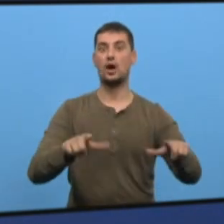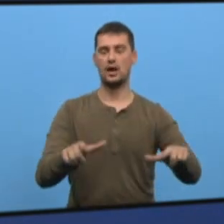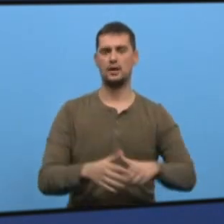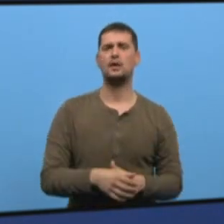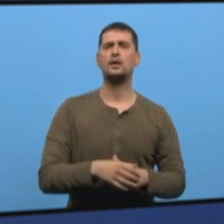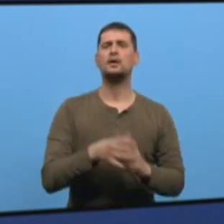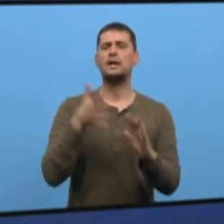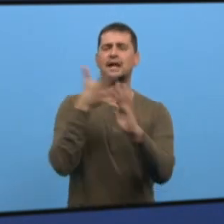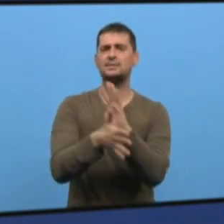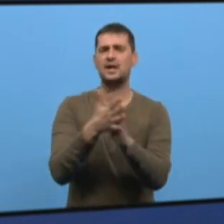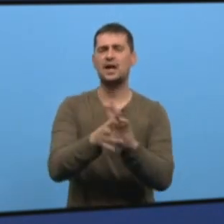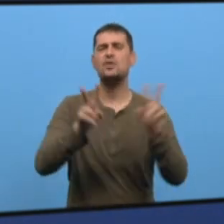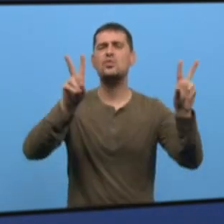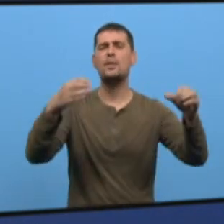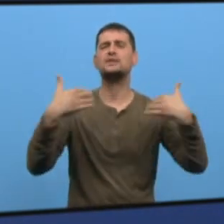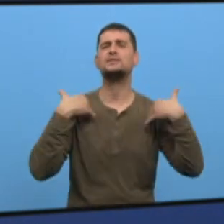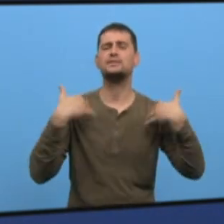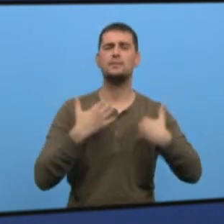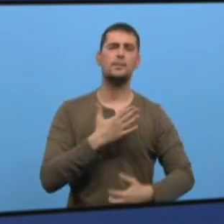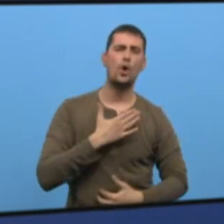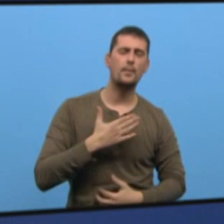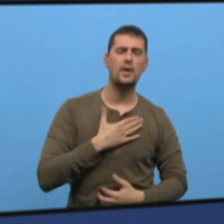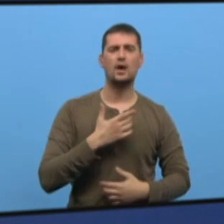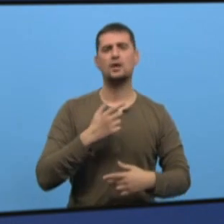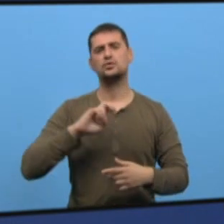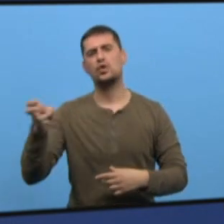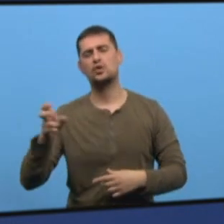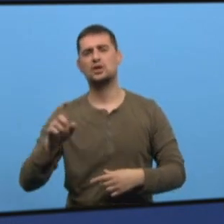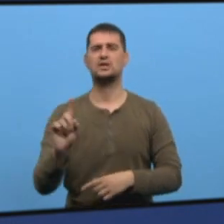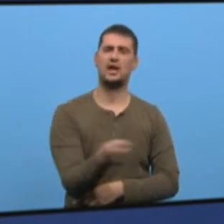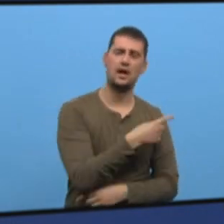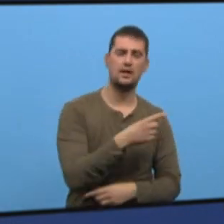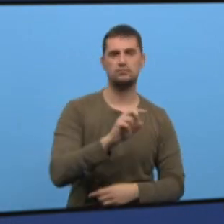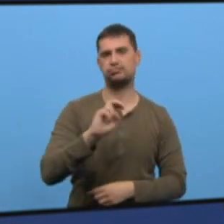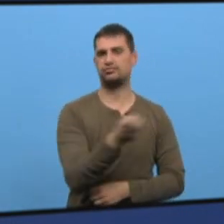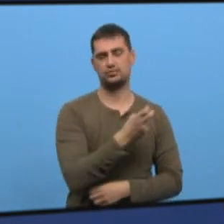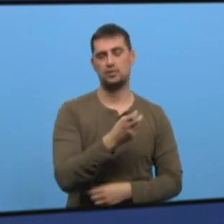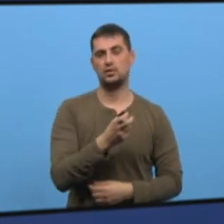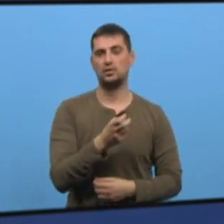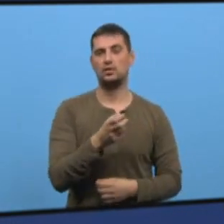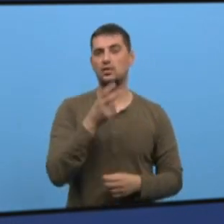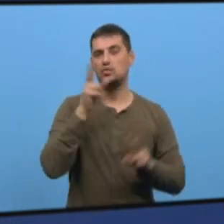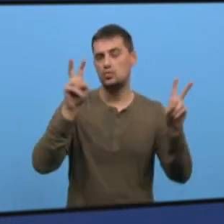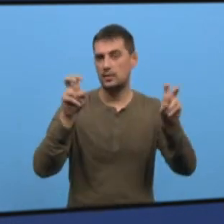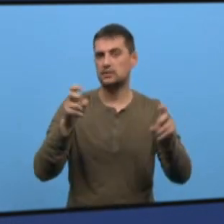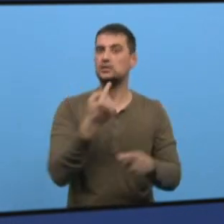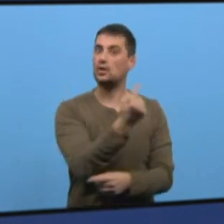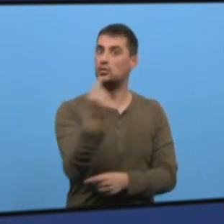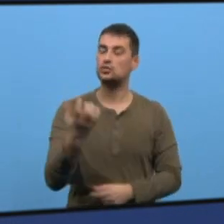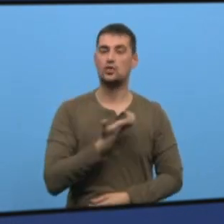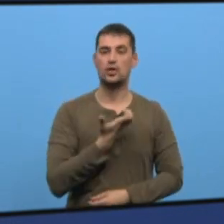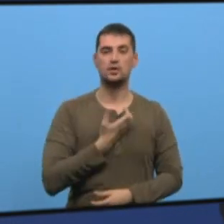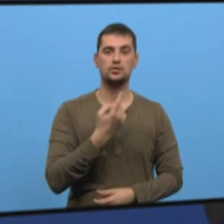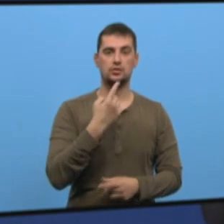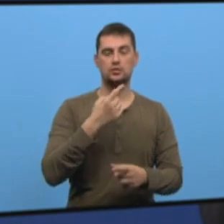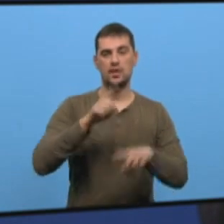redefine as competencias propias impropias delegadas etcétera que teen cada un dos concellos segundo